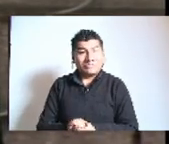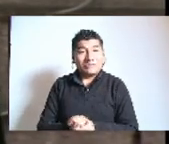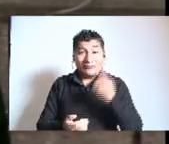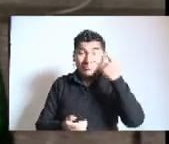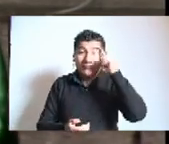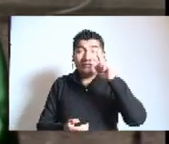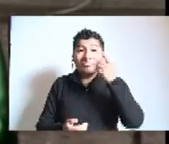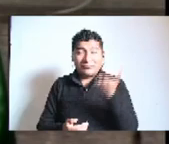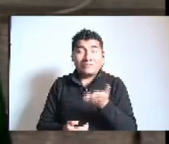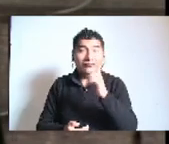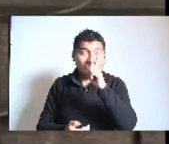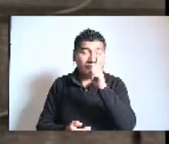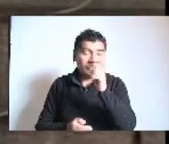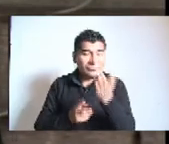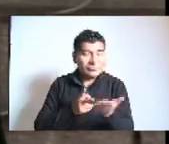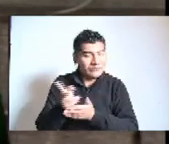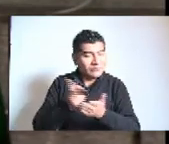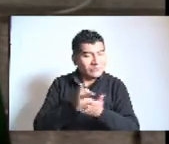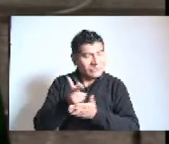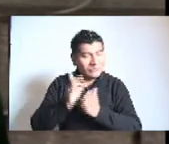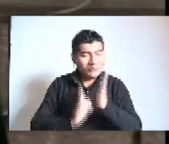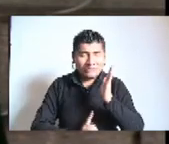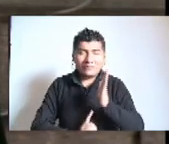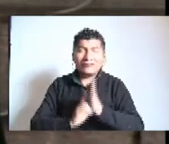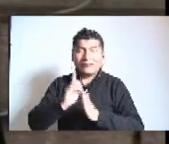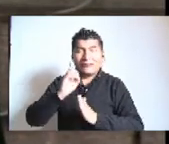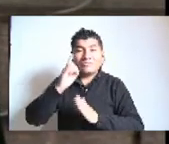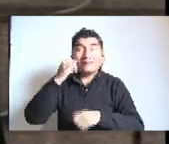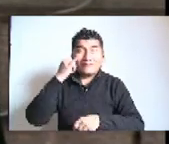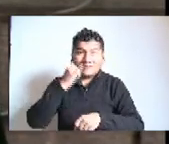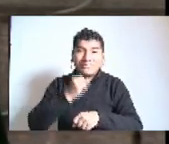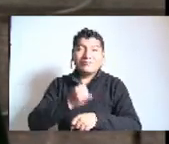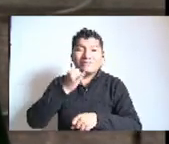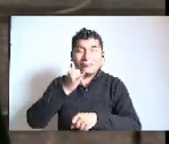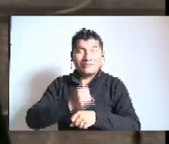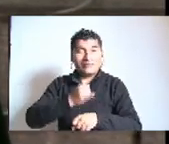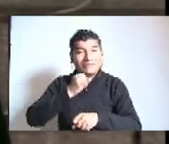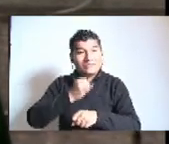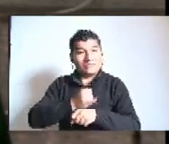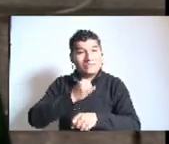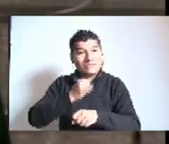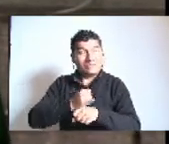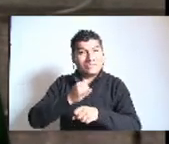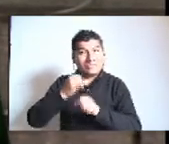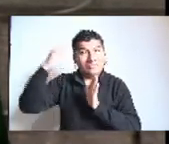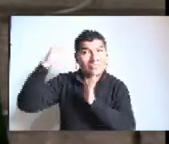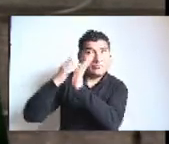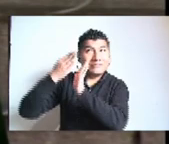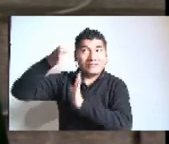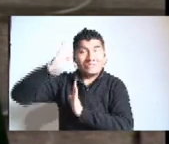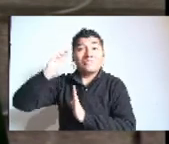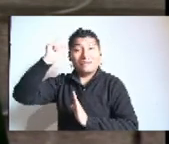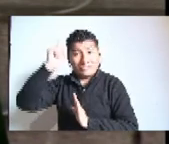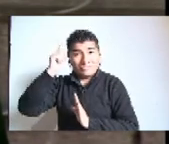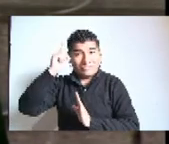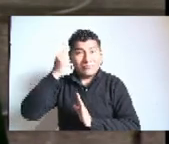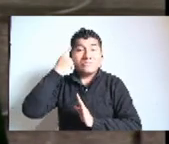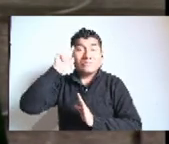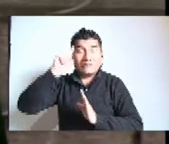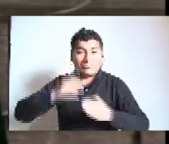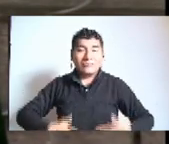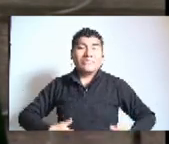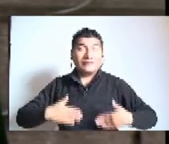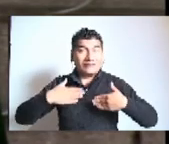un auténtico desarrollo, la Iglesia se pone delante de Dios para